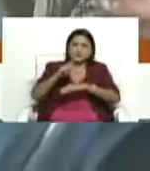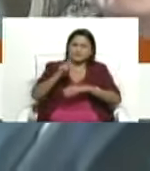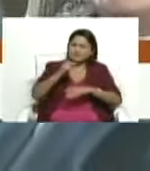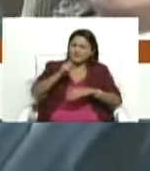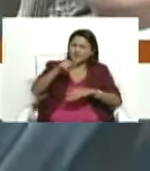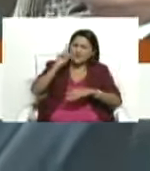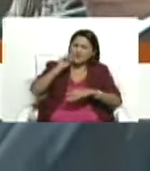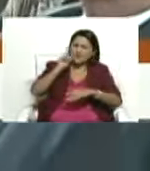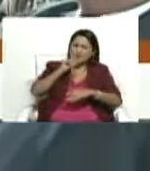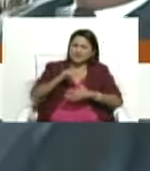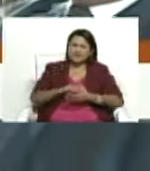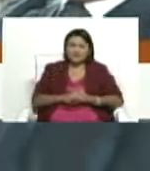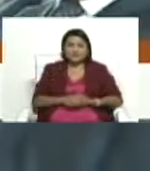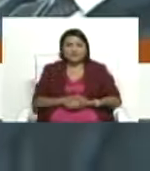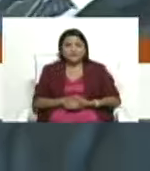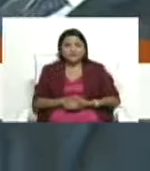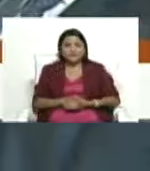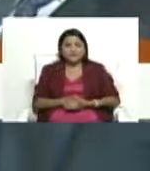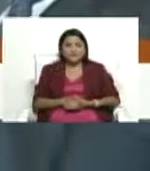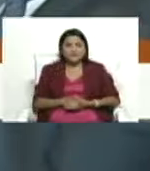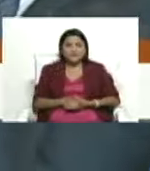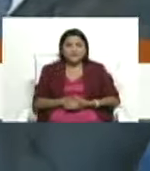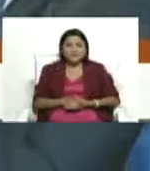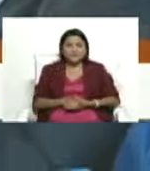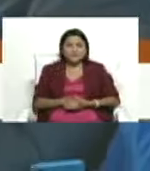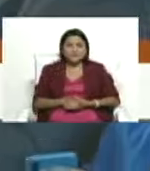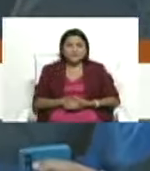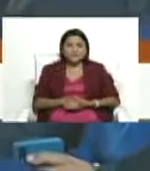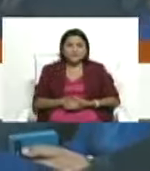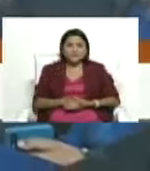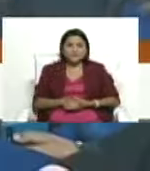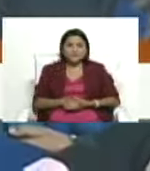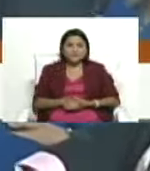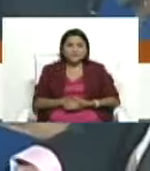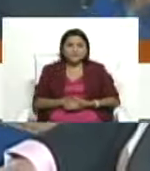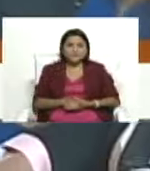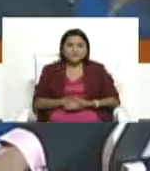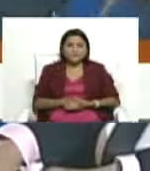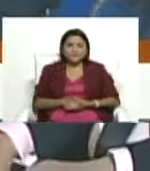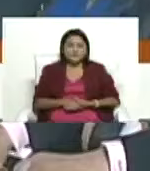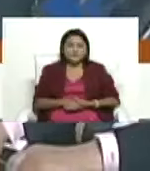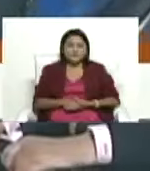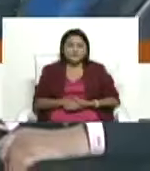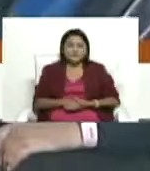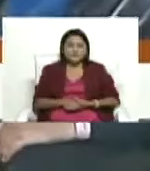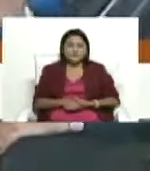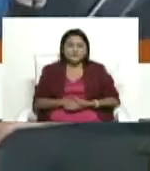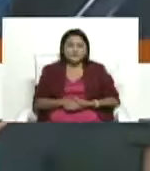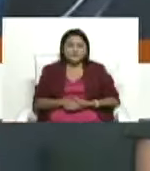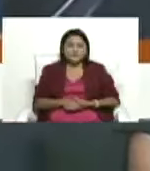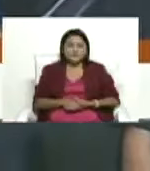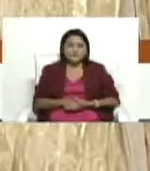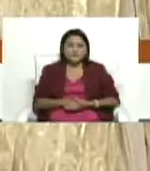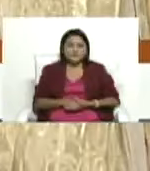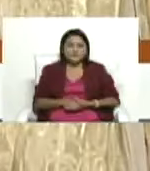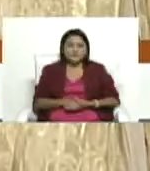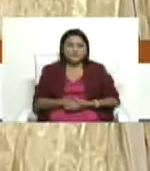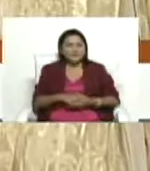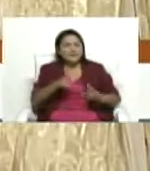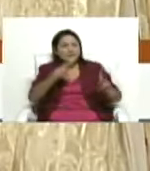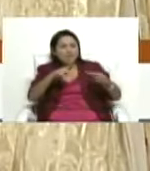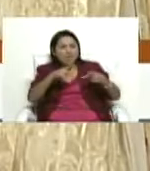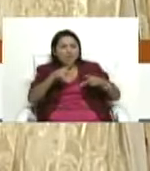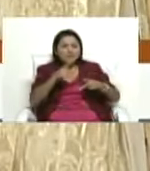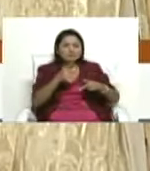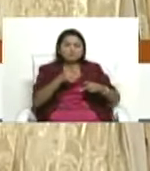Una mentira, un intento de sembrar falsas especies sobre unas reuniones que transcurrieron de la manera